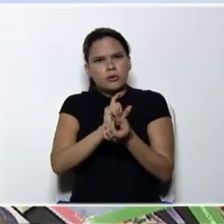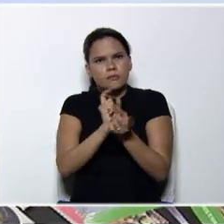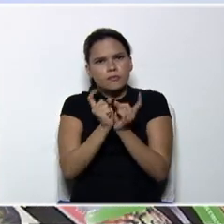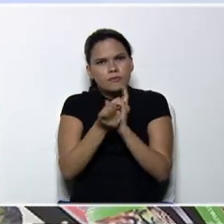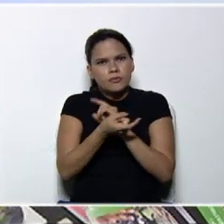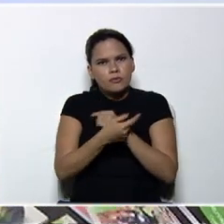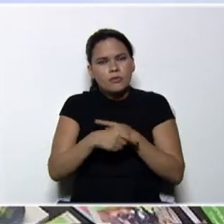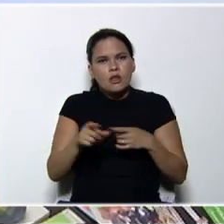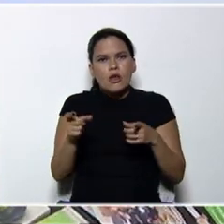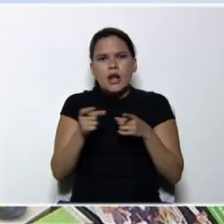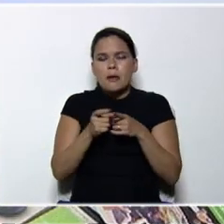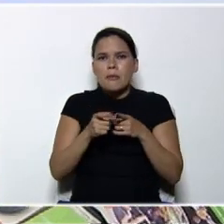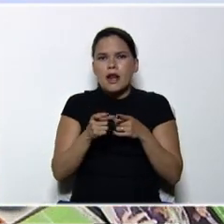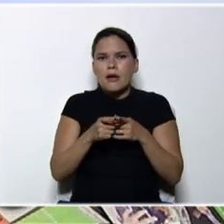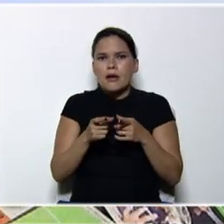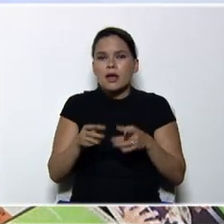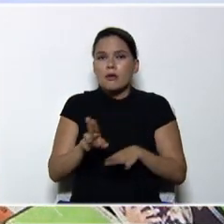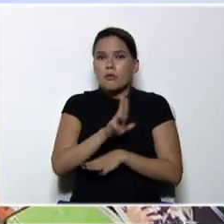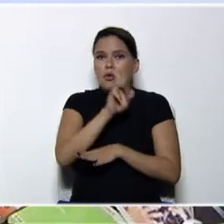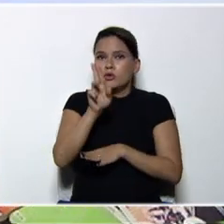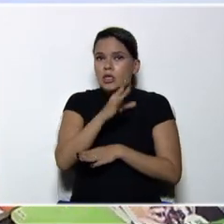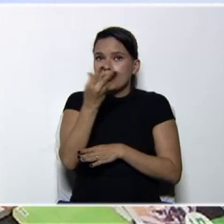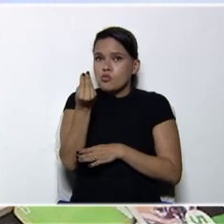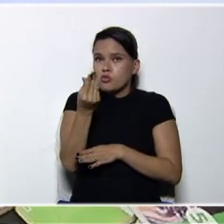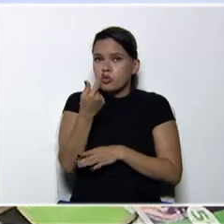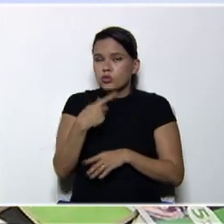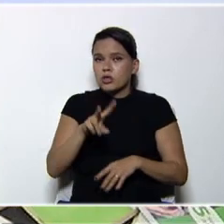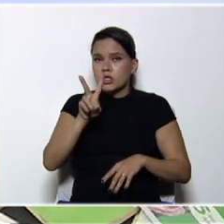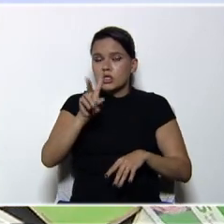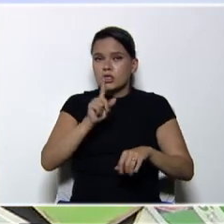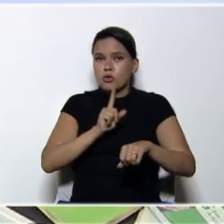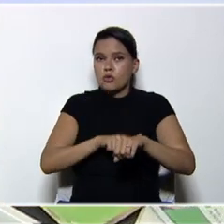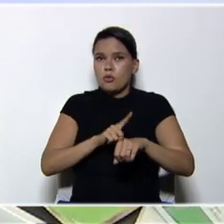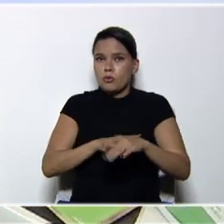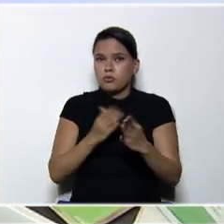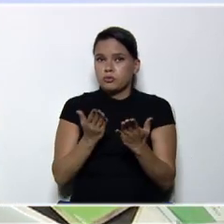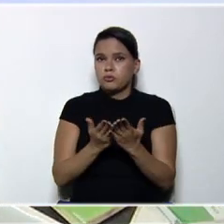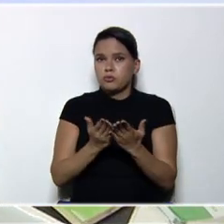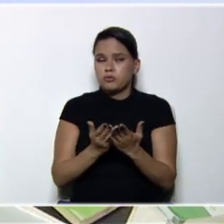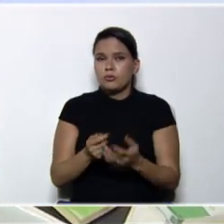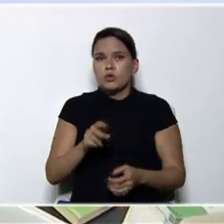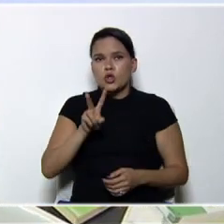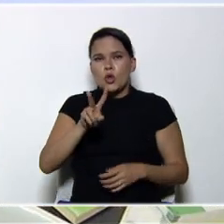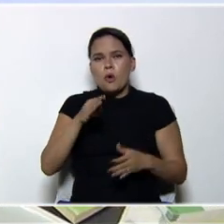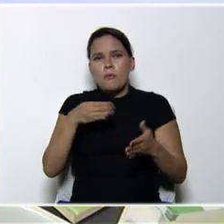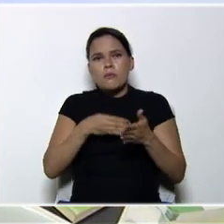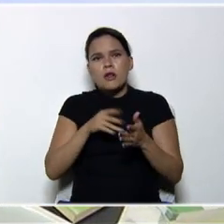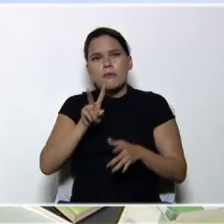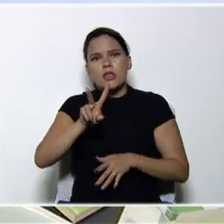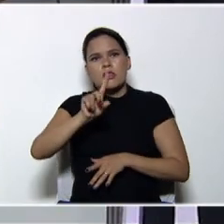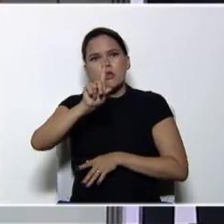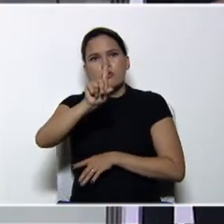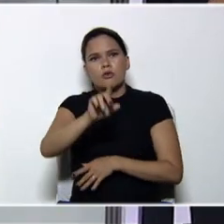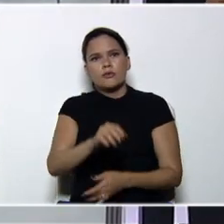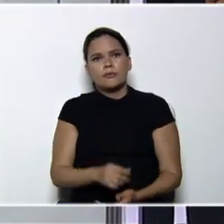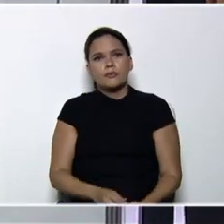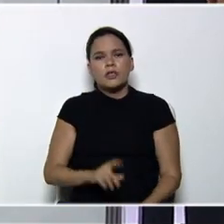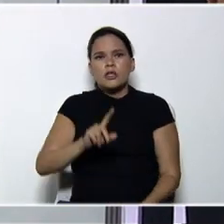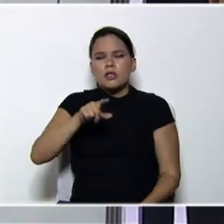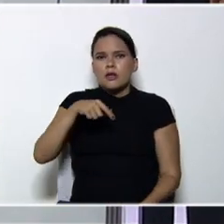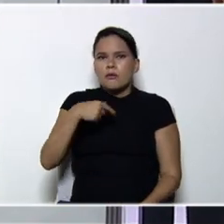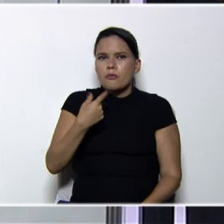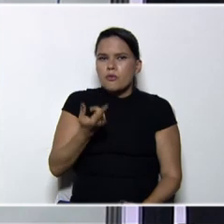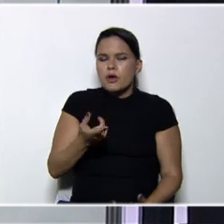una palabra que nos vamos a arropar mucho en este segundo momento pedagógico del 2021. Entonces, luego de esos